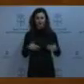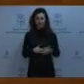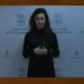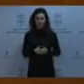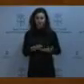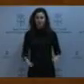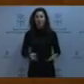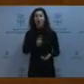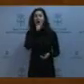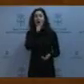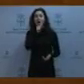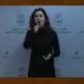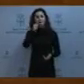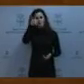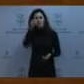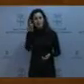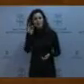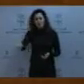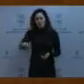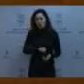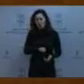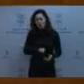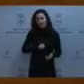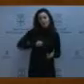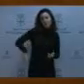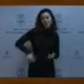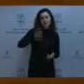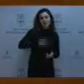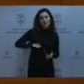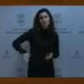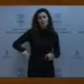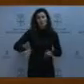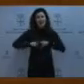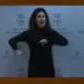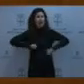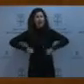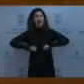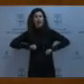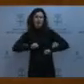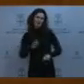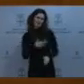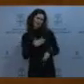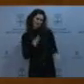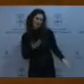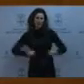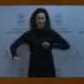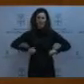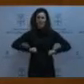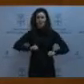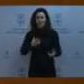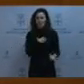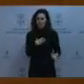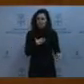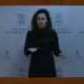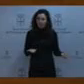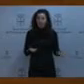los abuelos, que son los que van a buscarlos y a traerlos, tienen que estar haciendo maratones que ya no están en edad de maratones. Eso es lo que